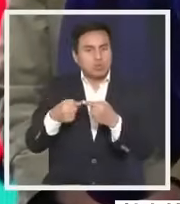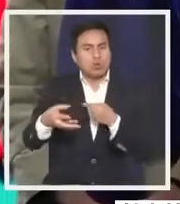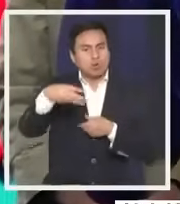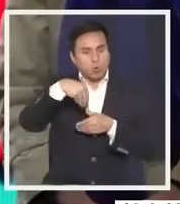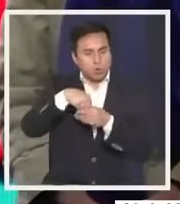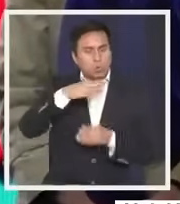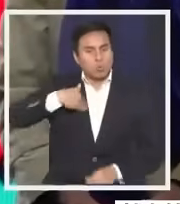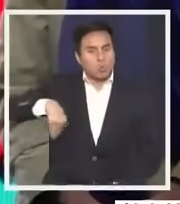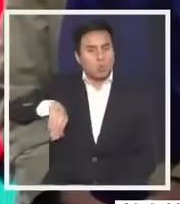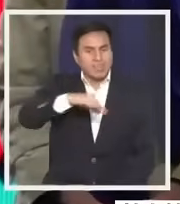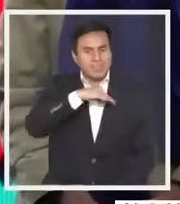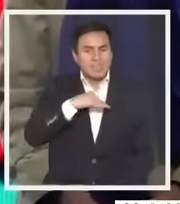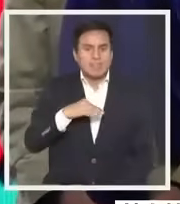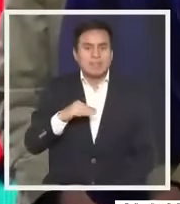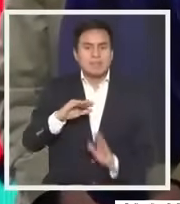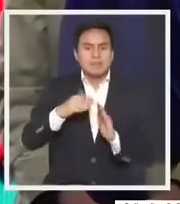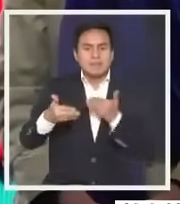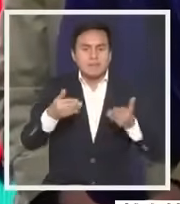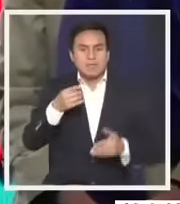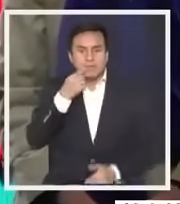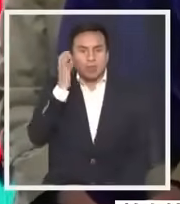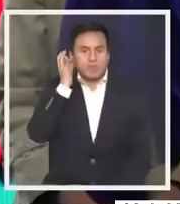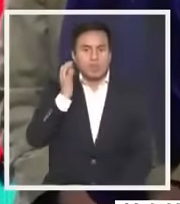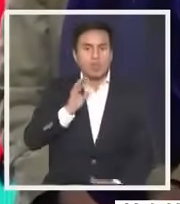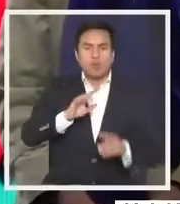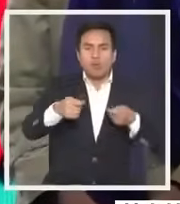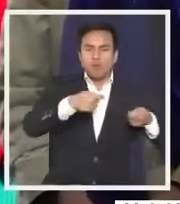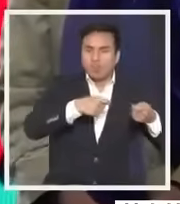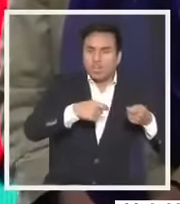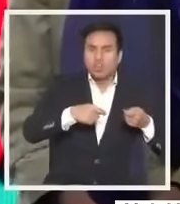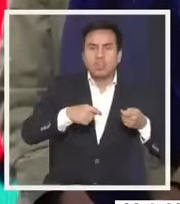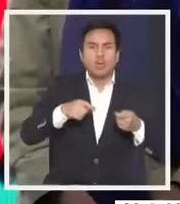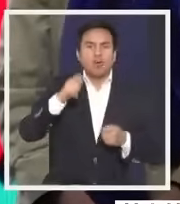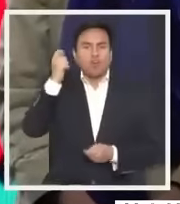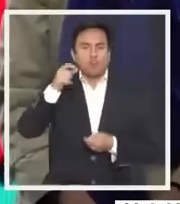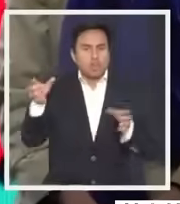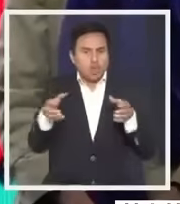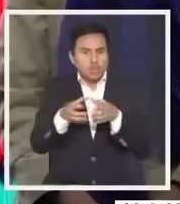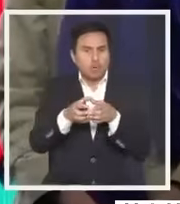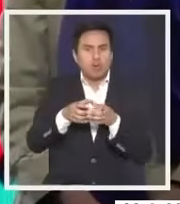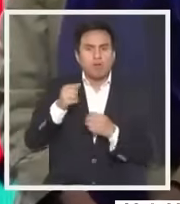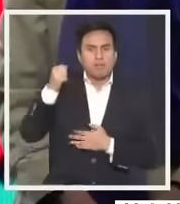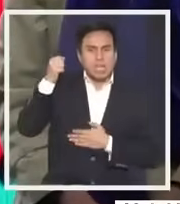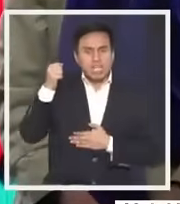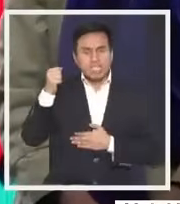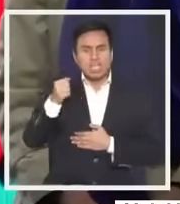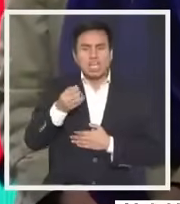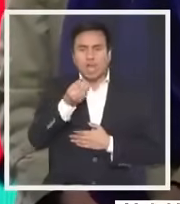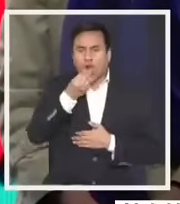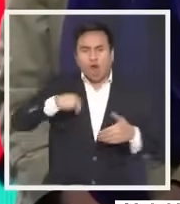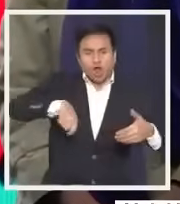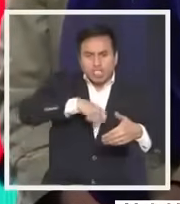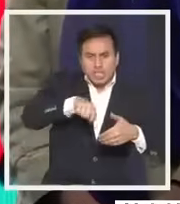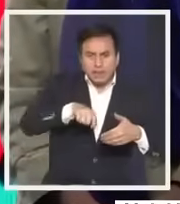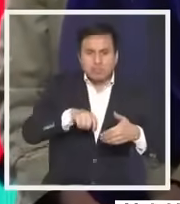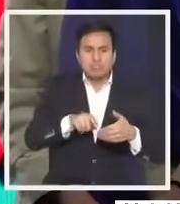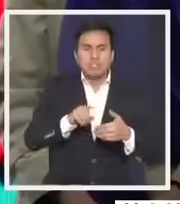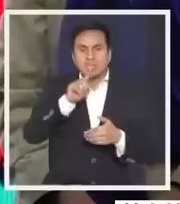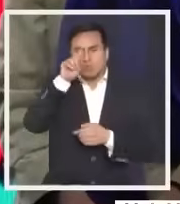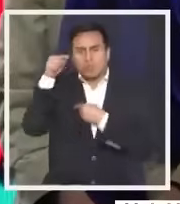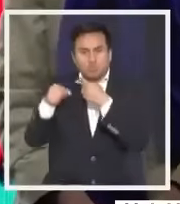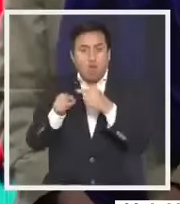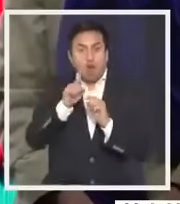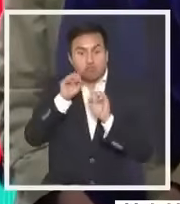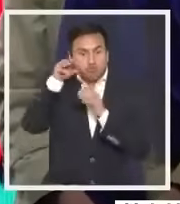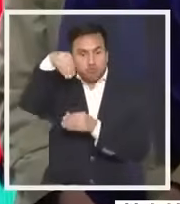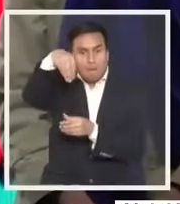nuestra. Vecinos, vecinas, fonderos, grupos folclóricos, bailarines, cocineros, tradiciones y